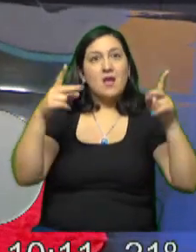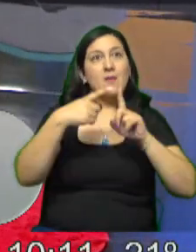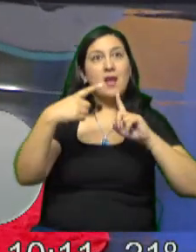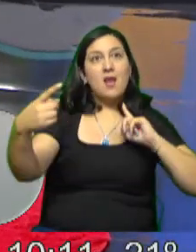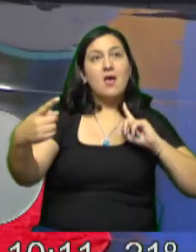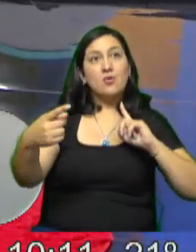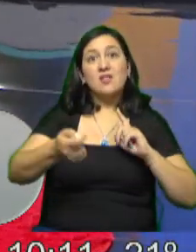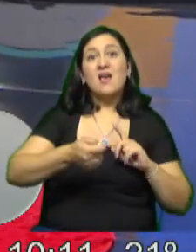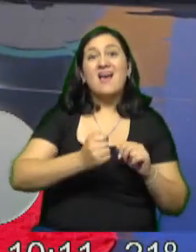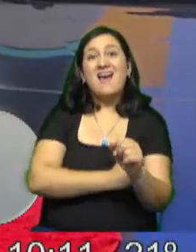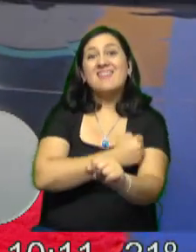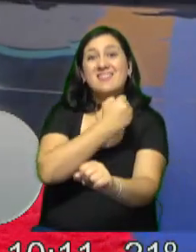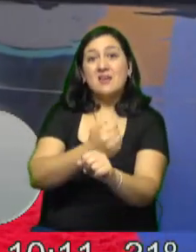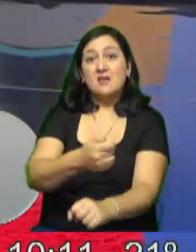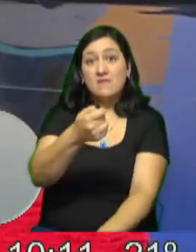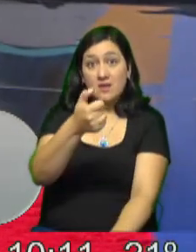que era Rivera,